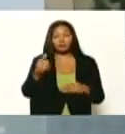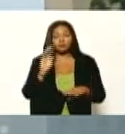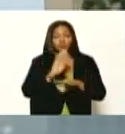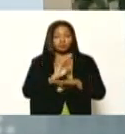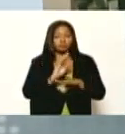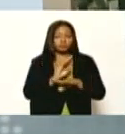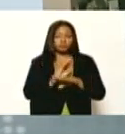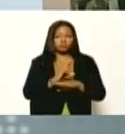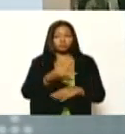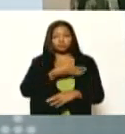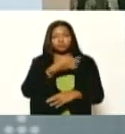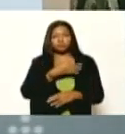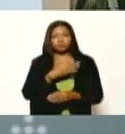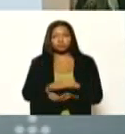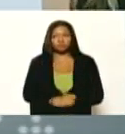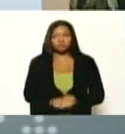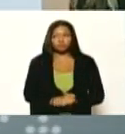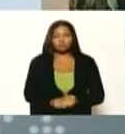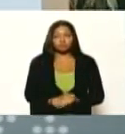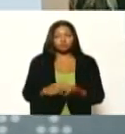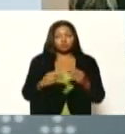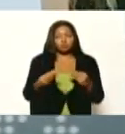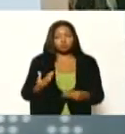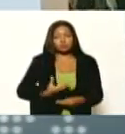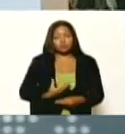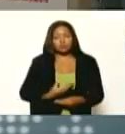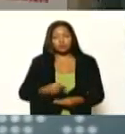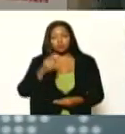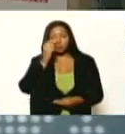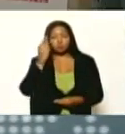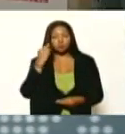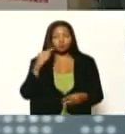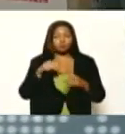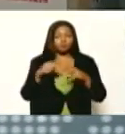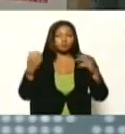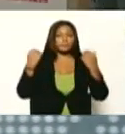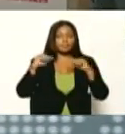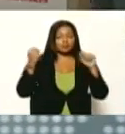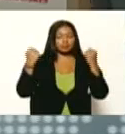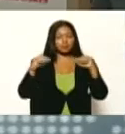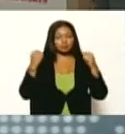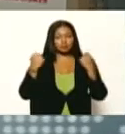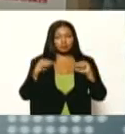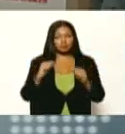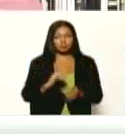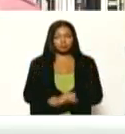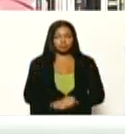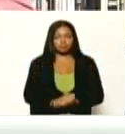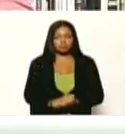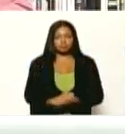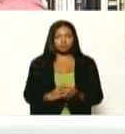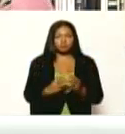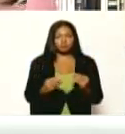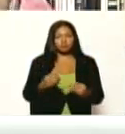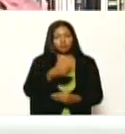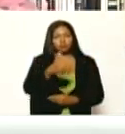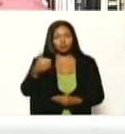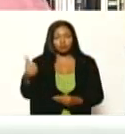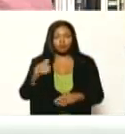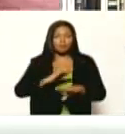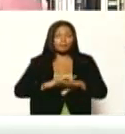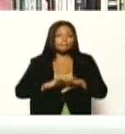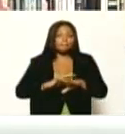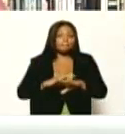protectores, a todos los alcaldes y alcaldesas que están en ejercicio, a todos y a todas. Bueno,